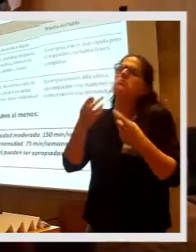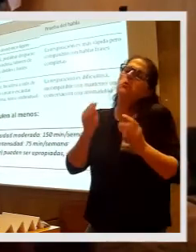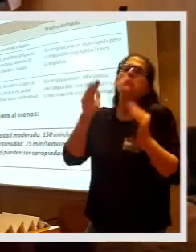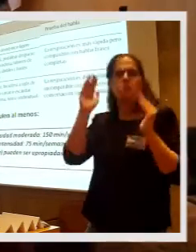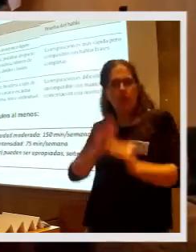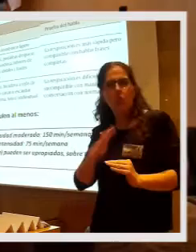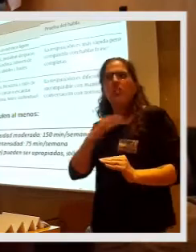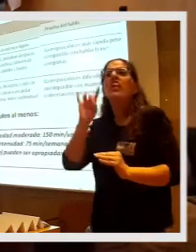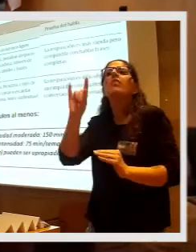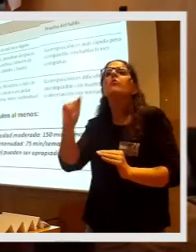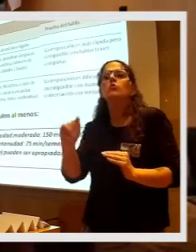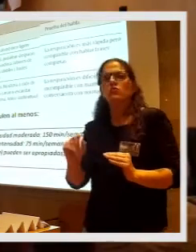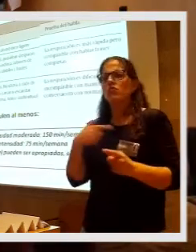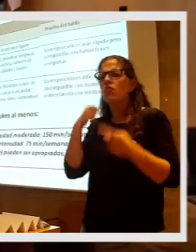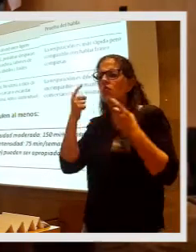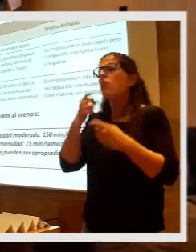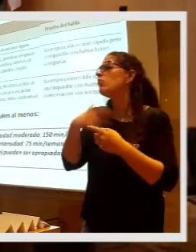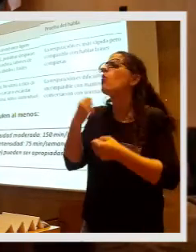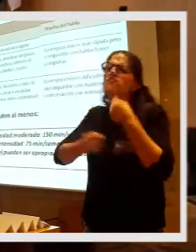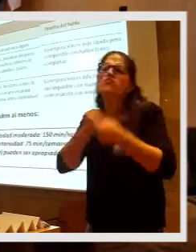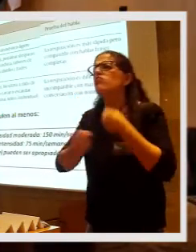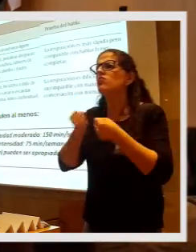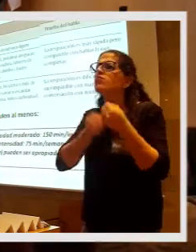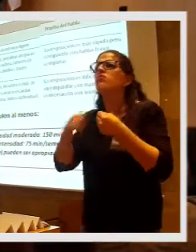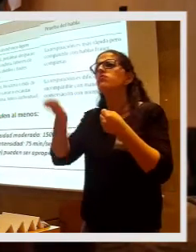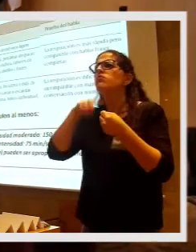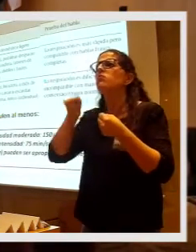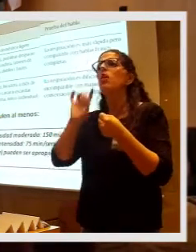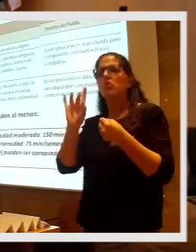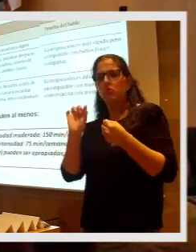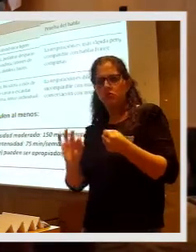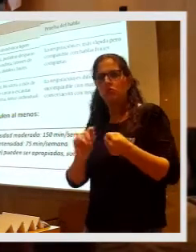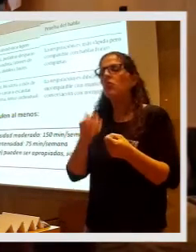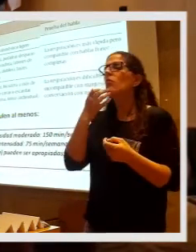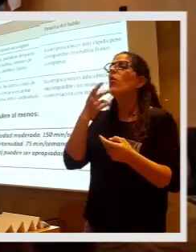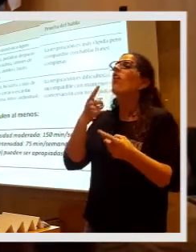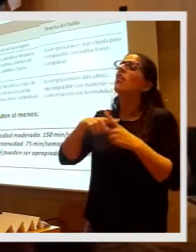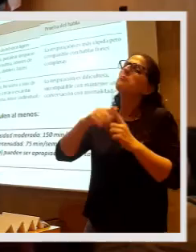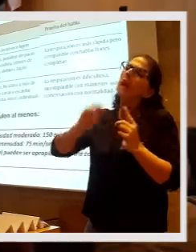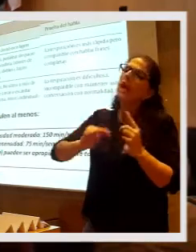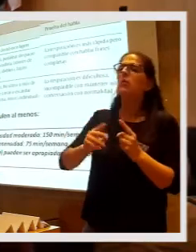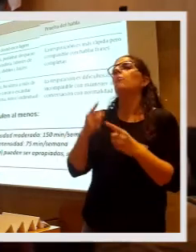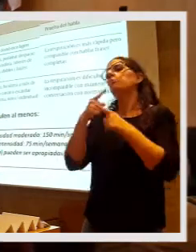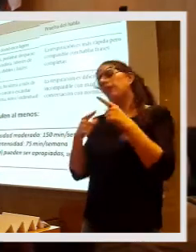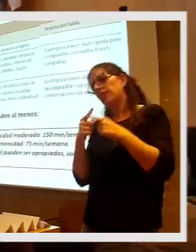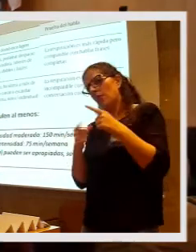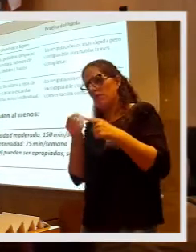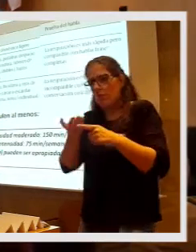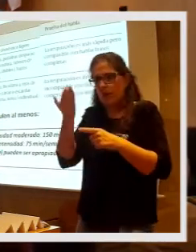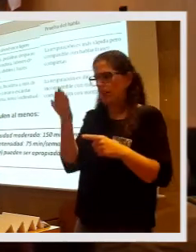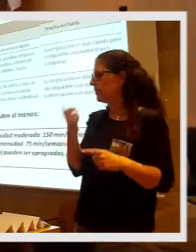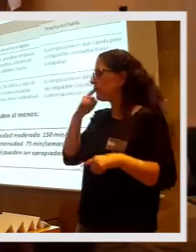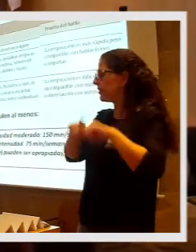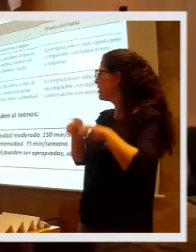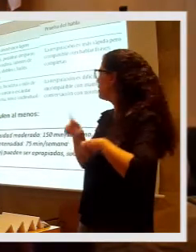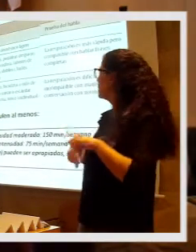de ejercicio al día sería suficiente, y conforme vayamos bajando la intensidad del ejercicio, pues lógicamente tendría que ser mayor. De hecho, si